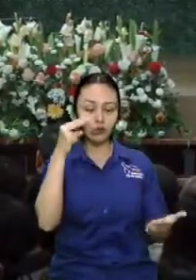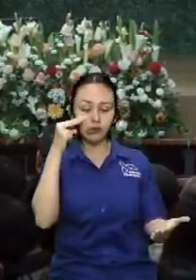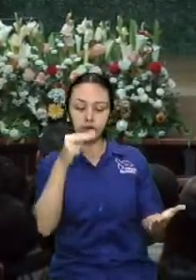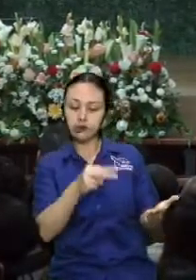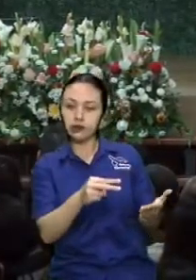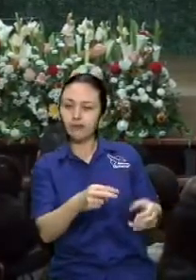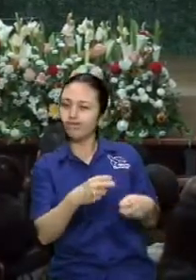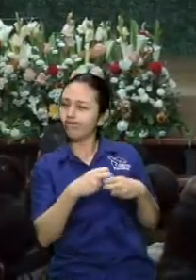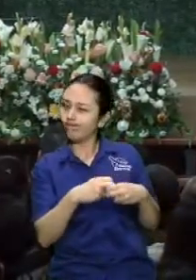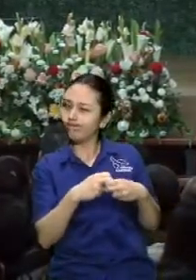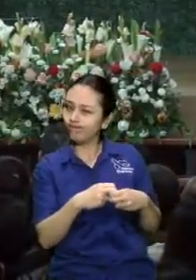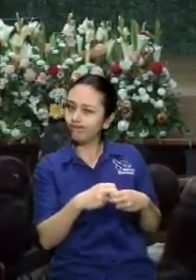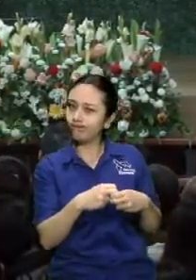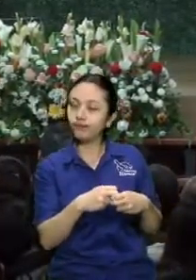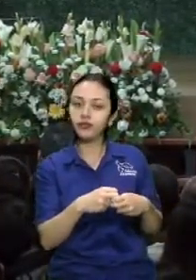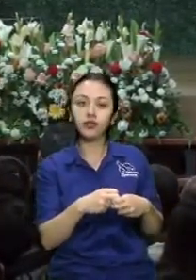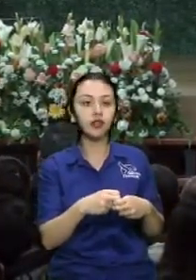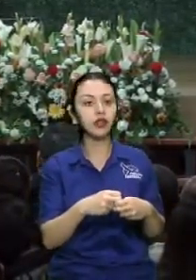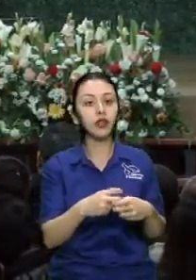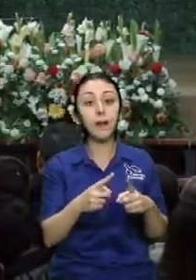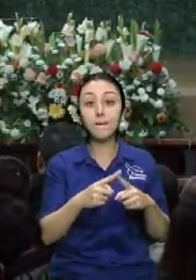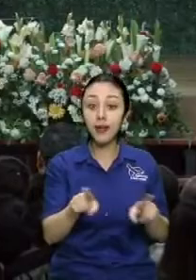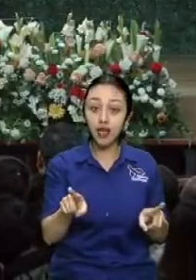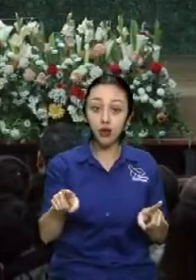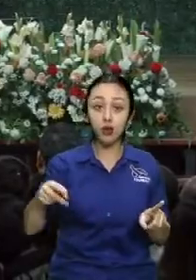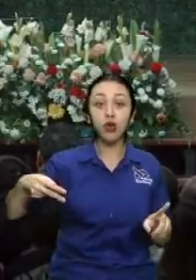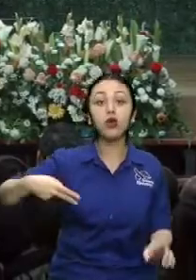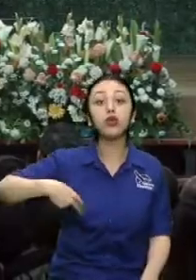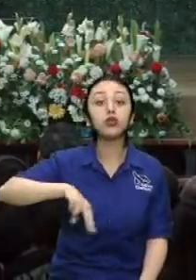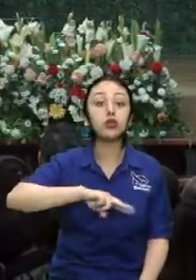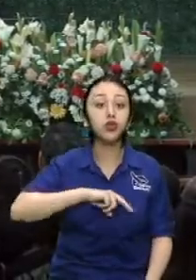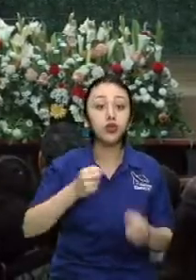Pero sí, pues el versículo dice, y aún mayores.